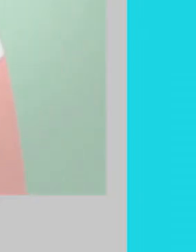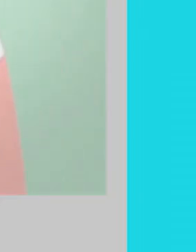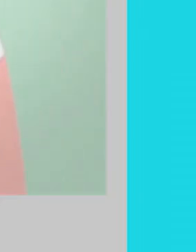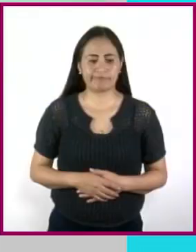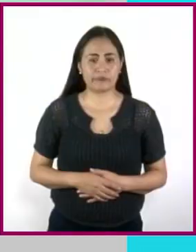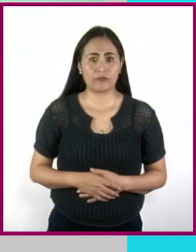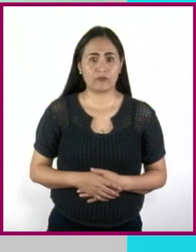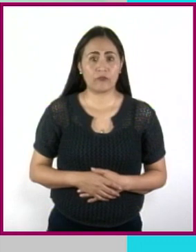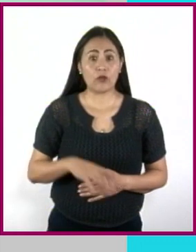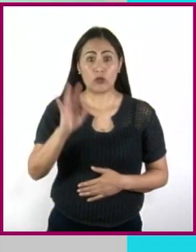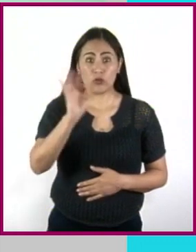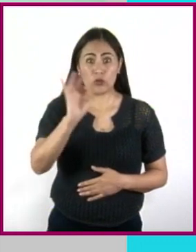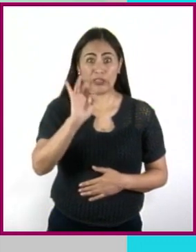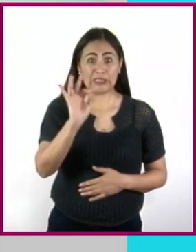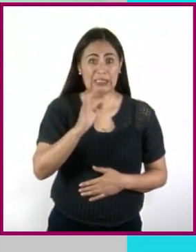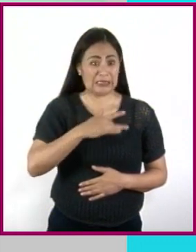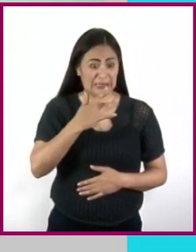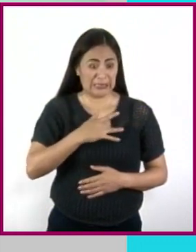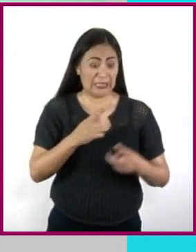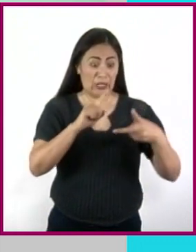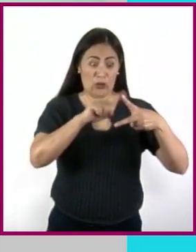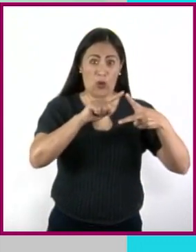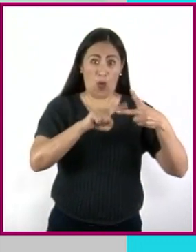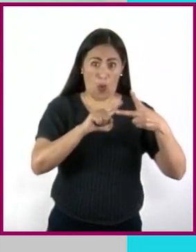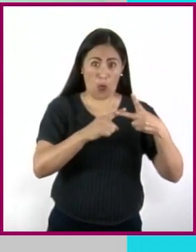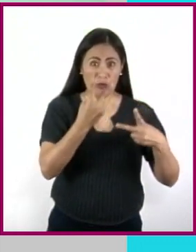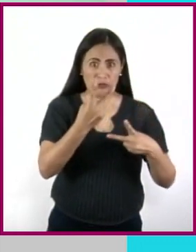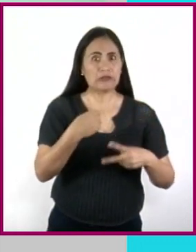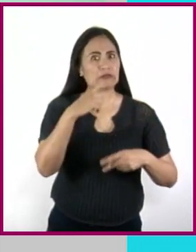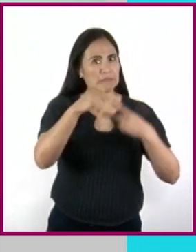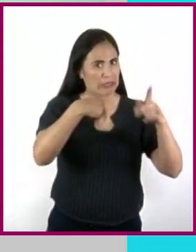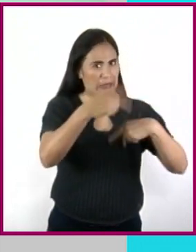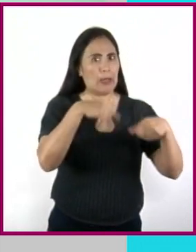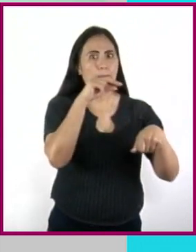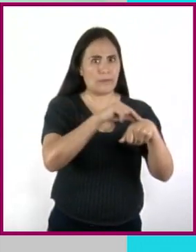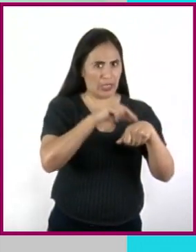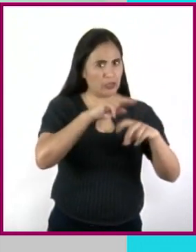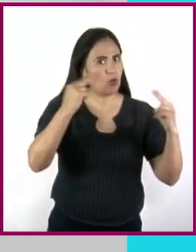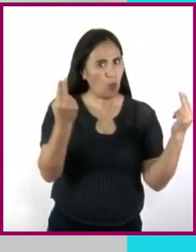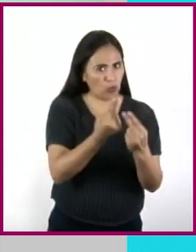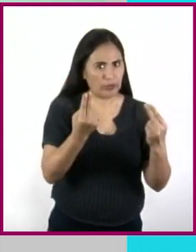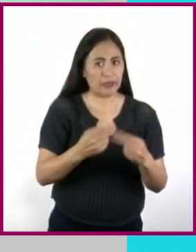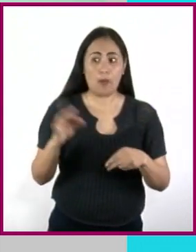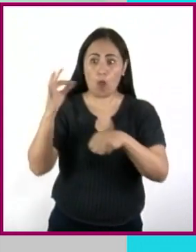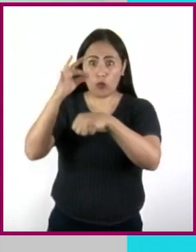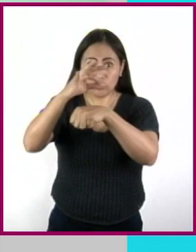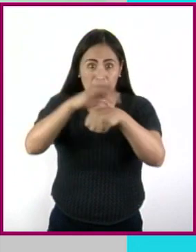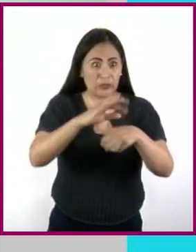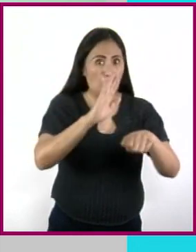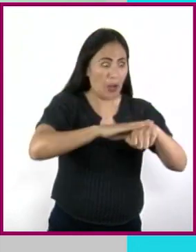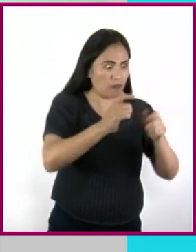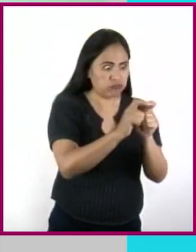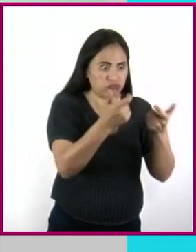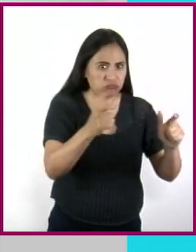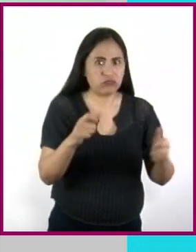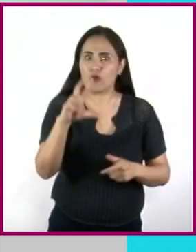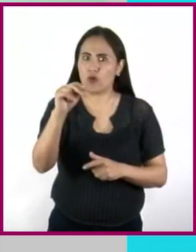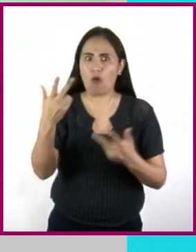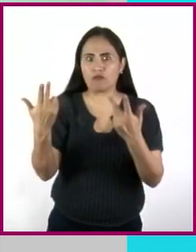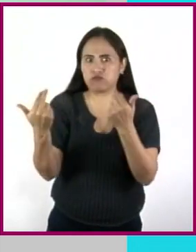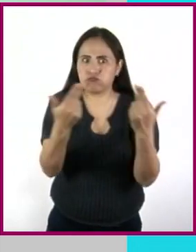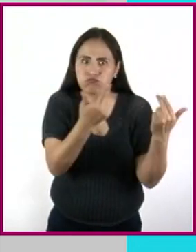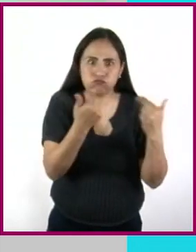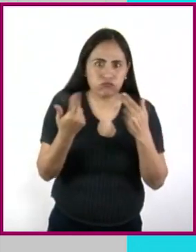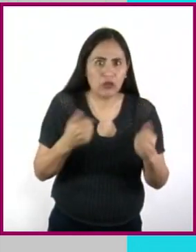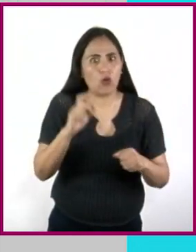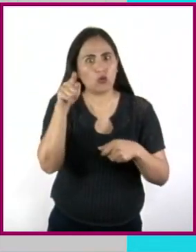Si presentás al menos 2 de estos síntomas, tenés que consultar a un médico. Evitemos que se propague el mosquito y estemos alerta. Tomá las